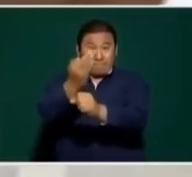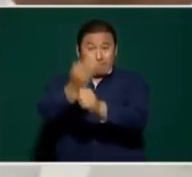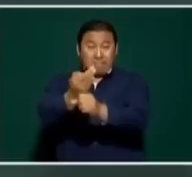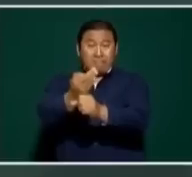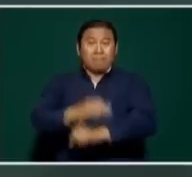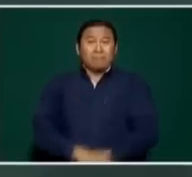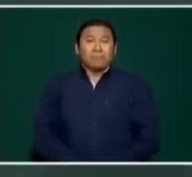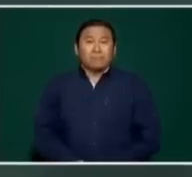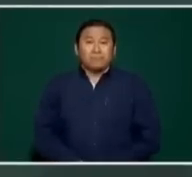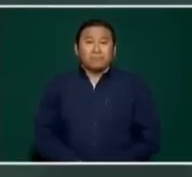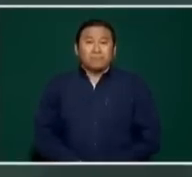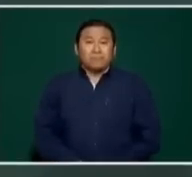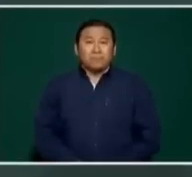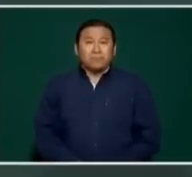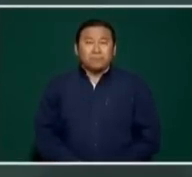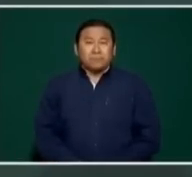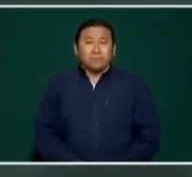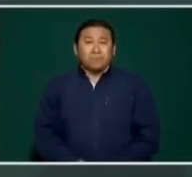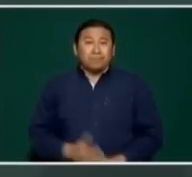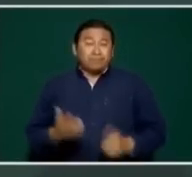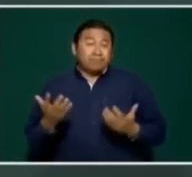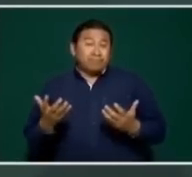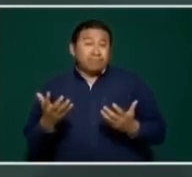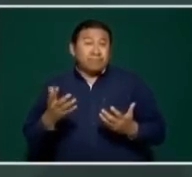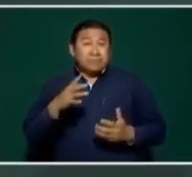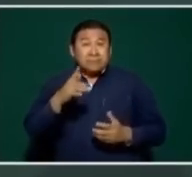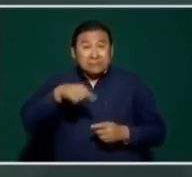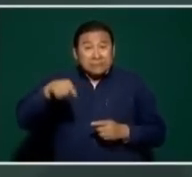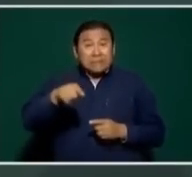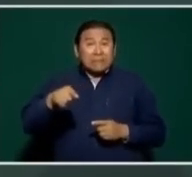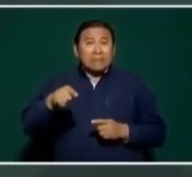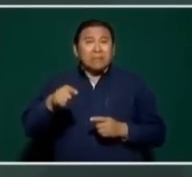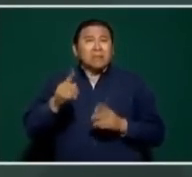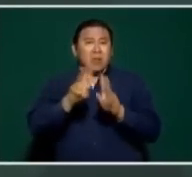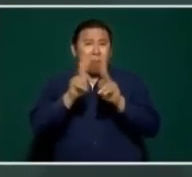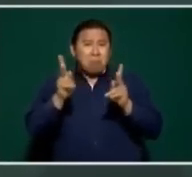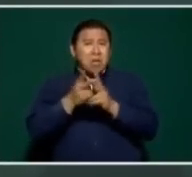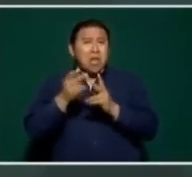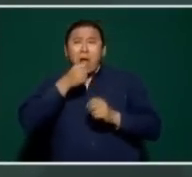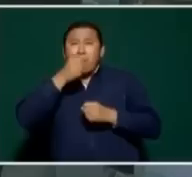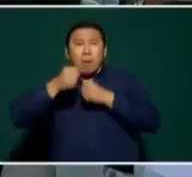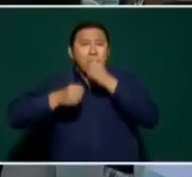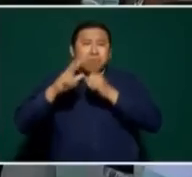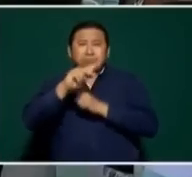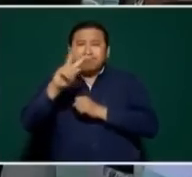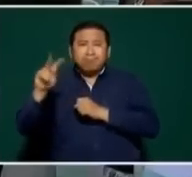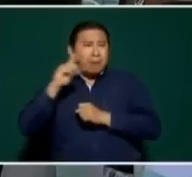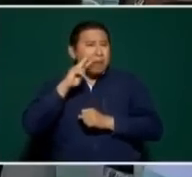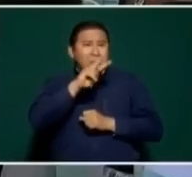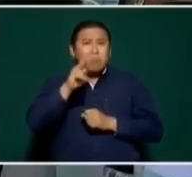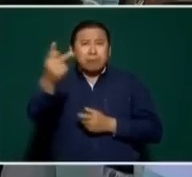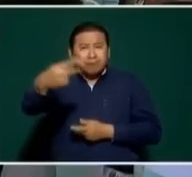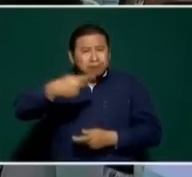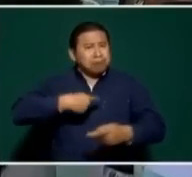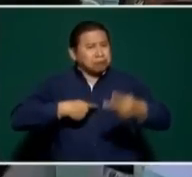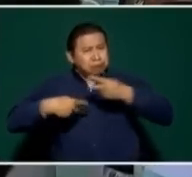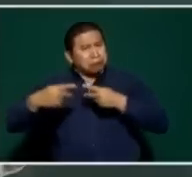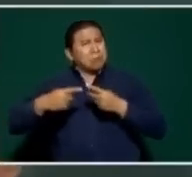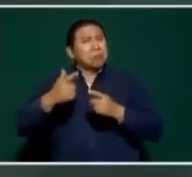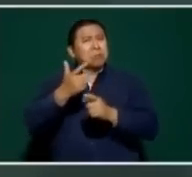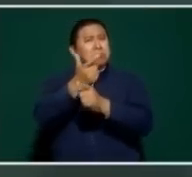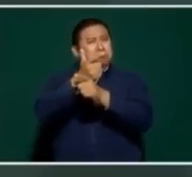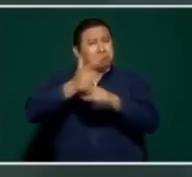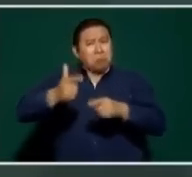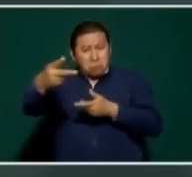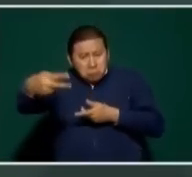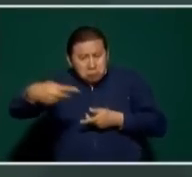además de que tenemos estas ruedas de prensa y que ustedes pueden cuestionar y son